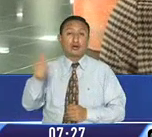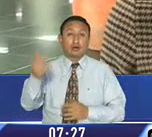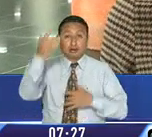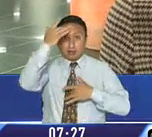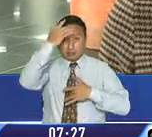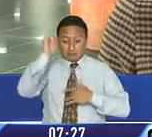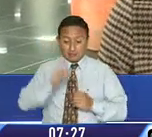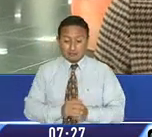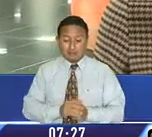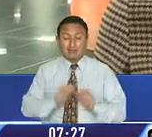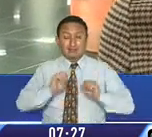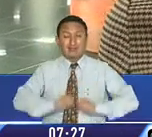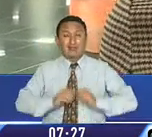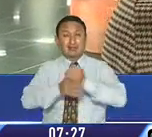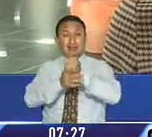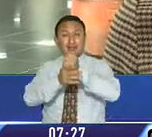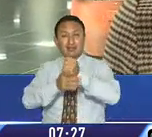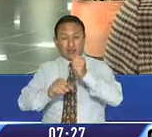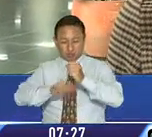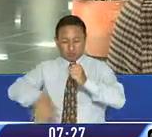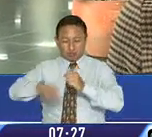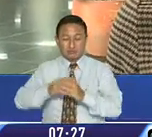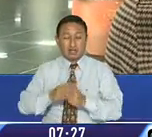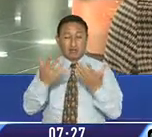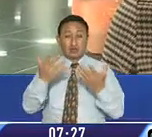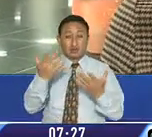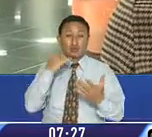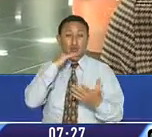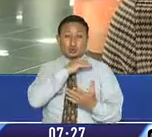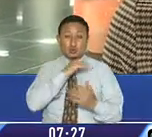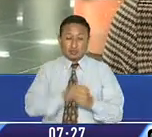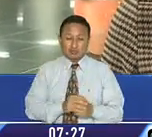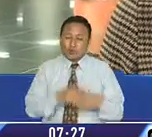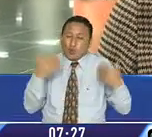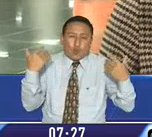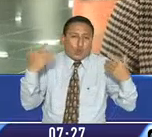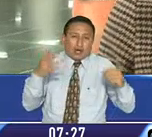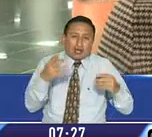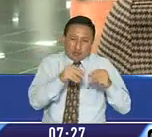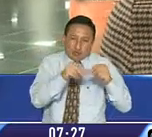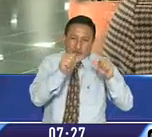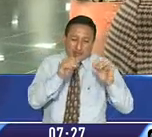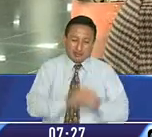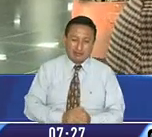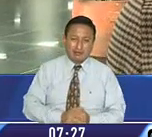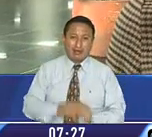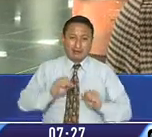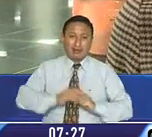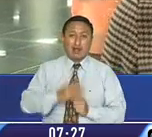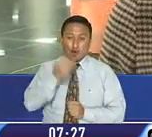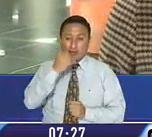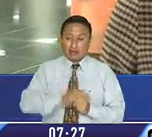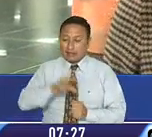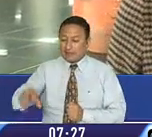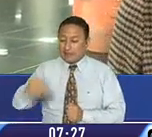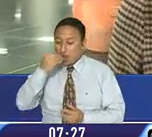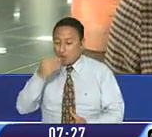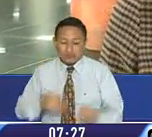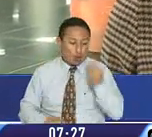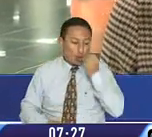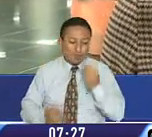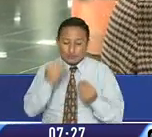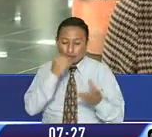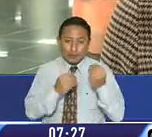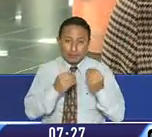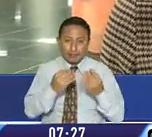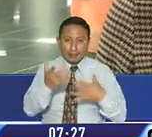decir, feco-oral. Las manos sucias de excrementos, heces o orina, puede